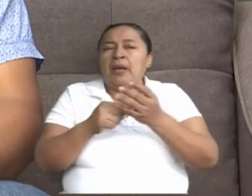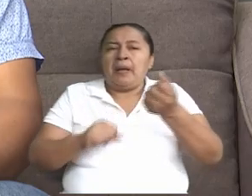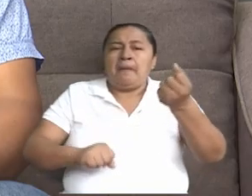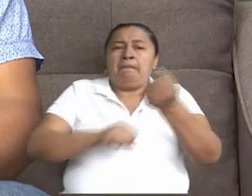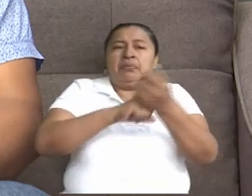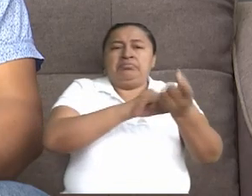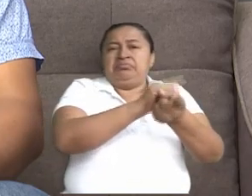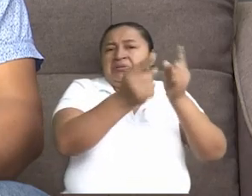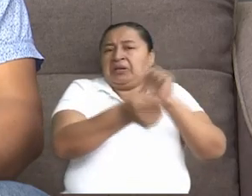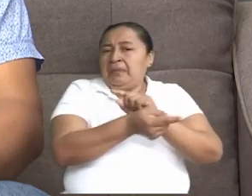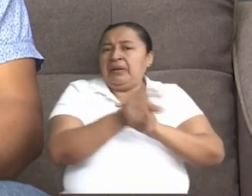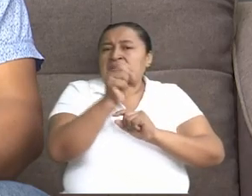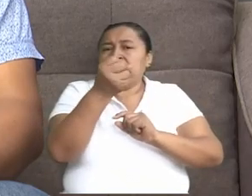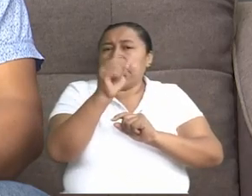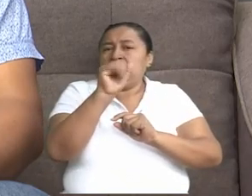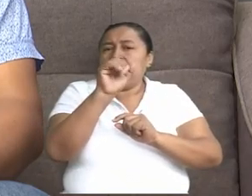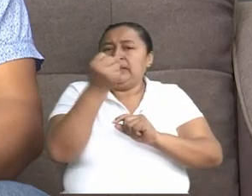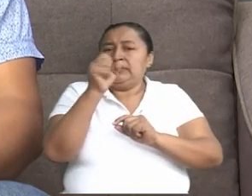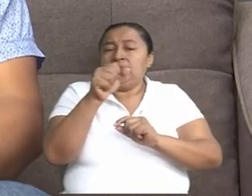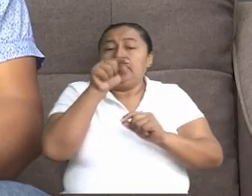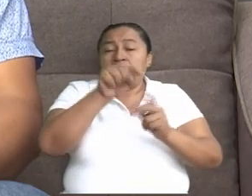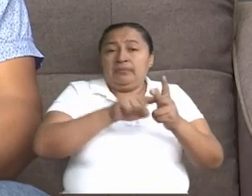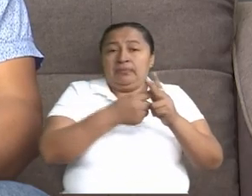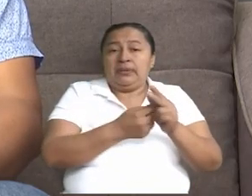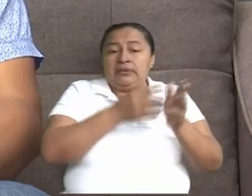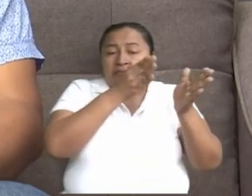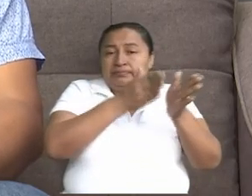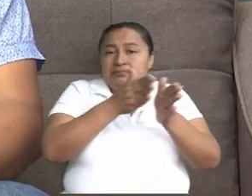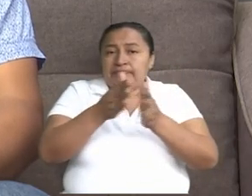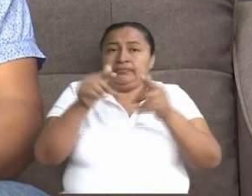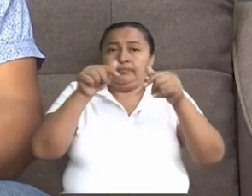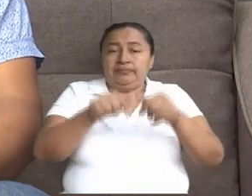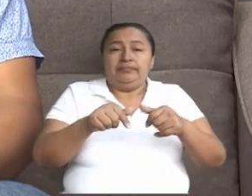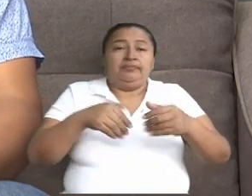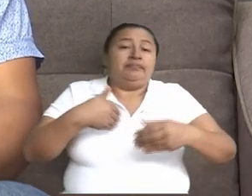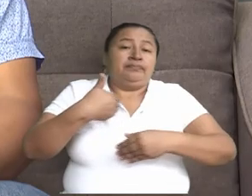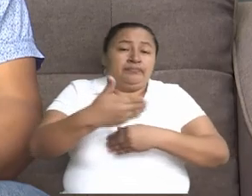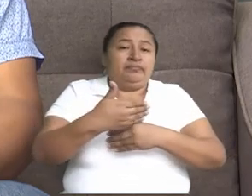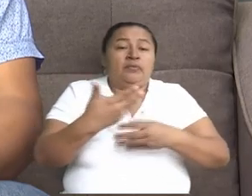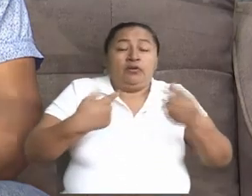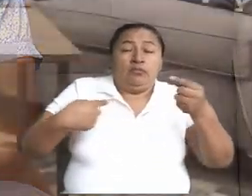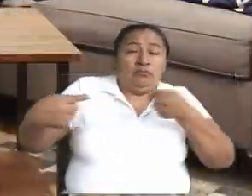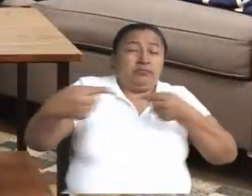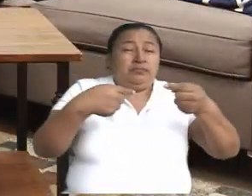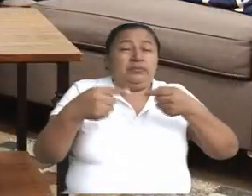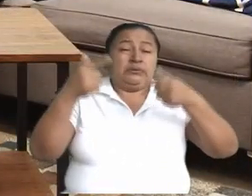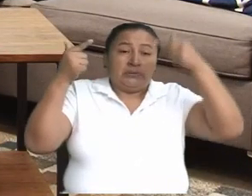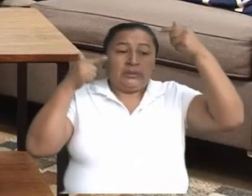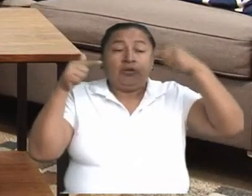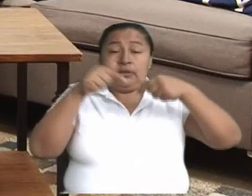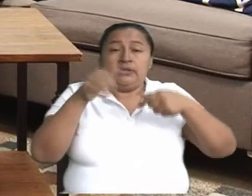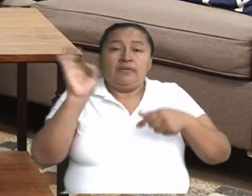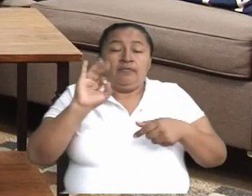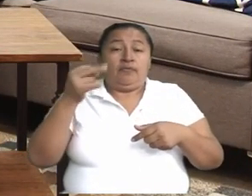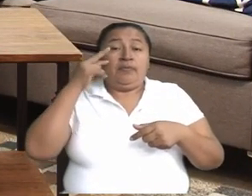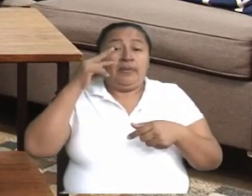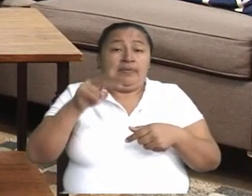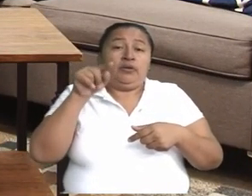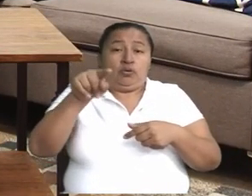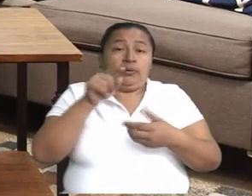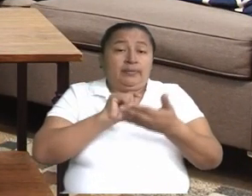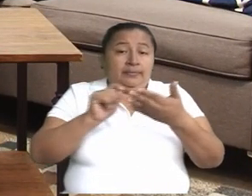que a partir de eso empieza a establecer las bases para, combatir a Sandino desde esa perspectiva que usted describe